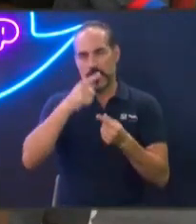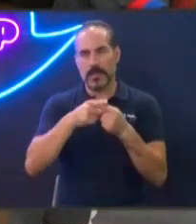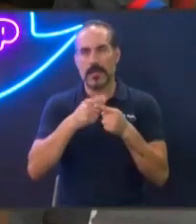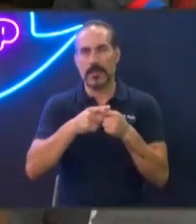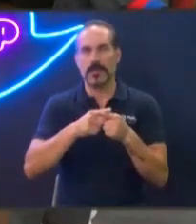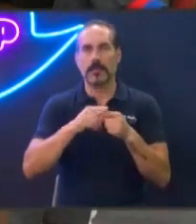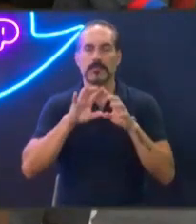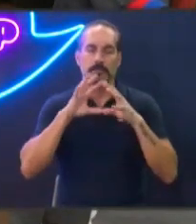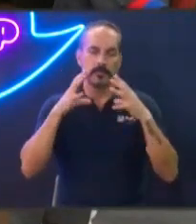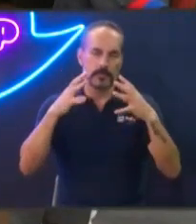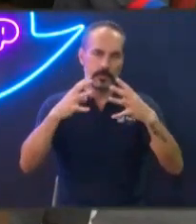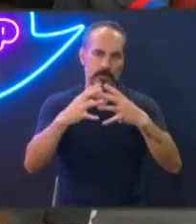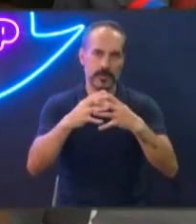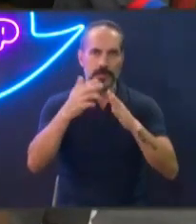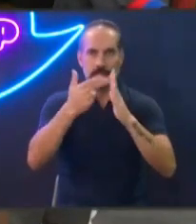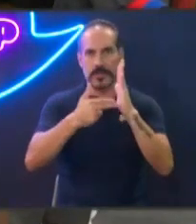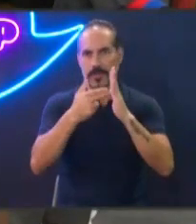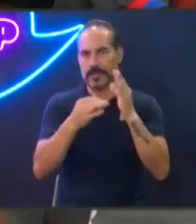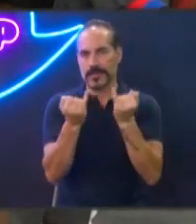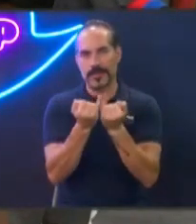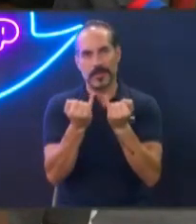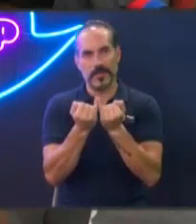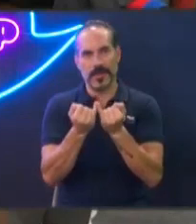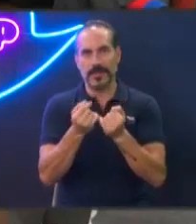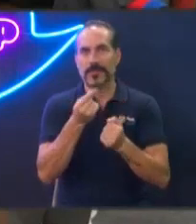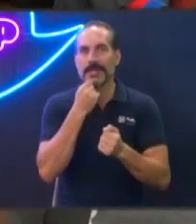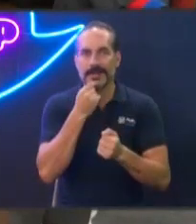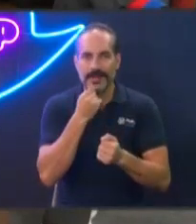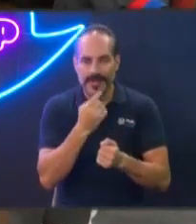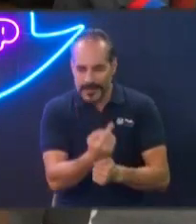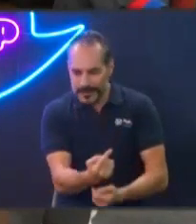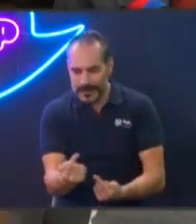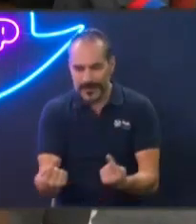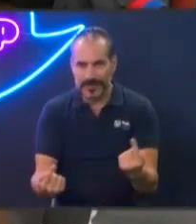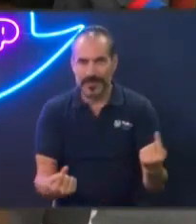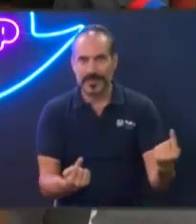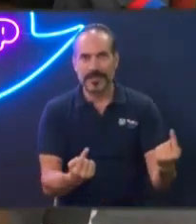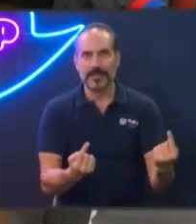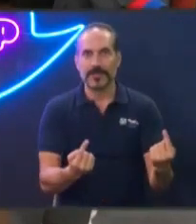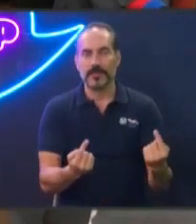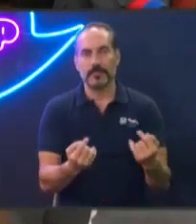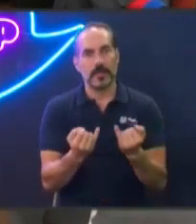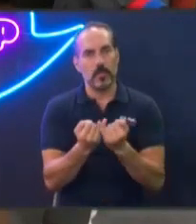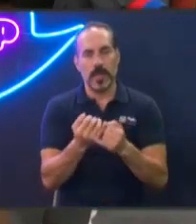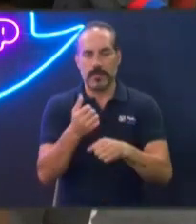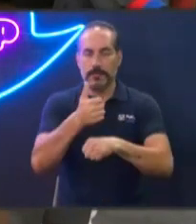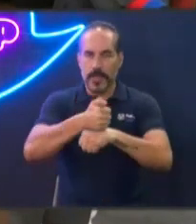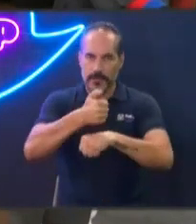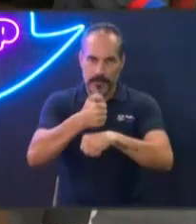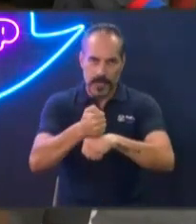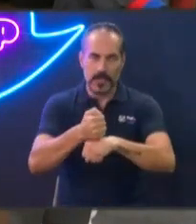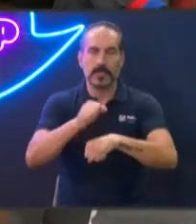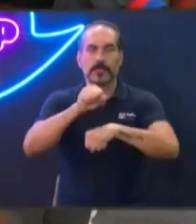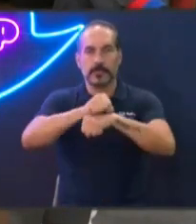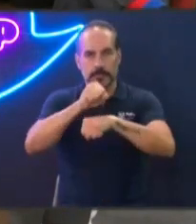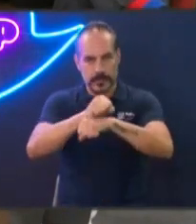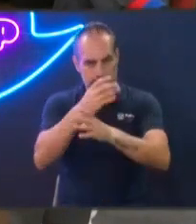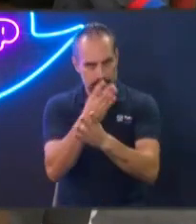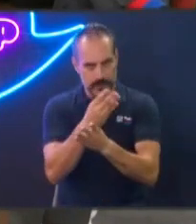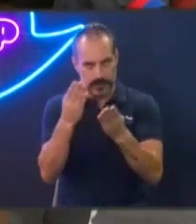talleres para los más chiquitos que son de preescolar para los medianitos que son los de primaria secundaria